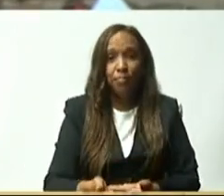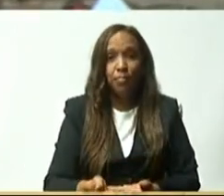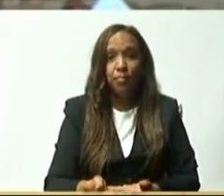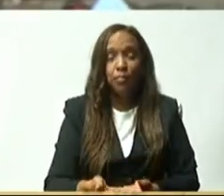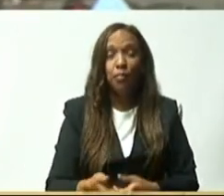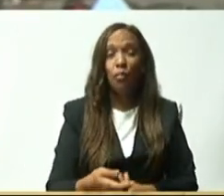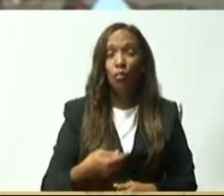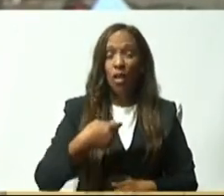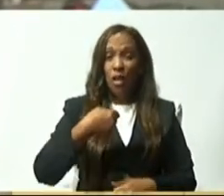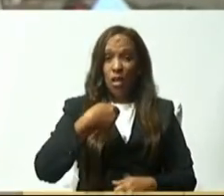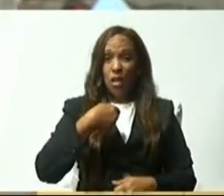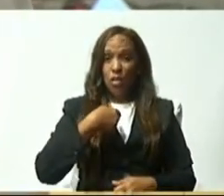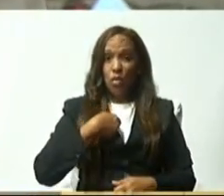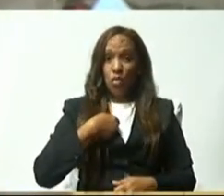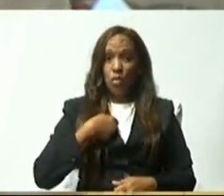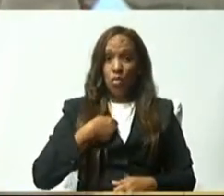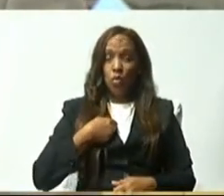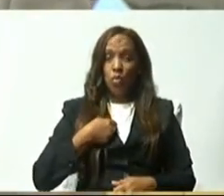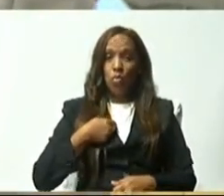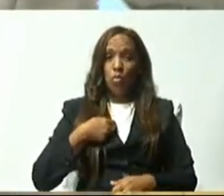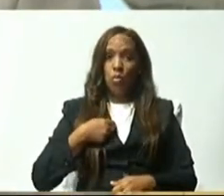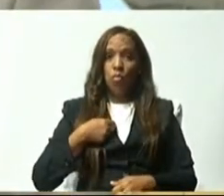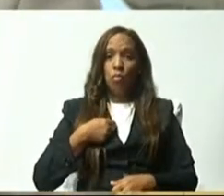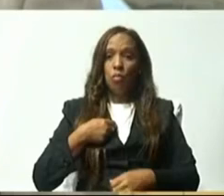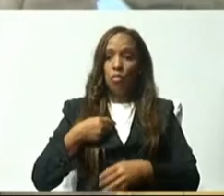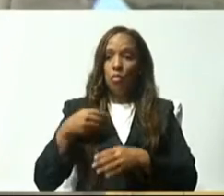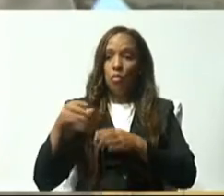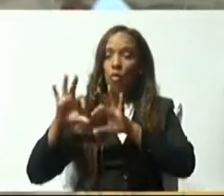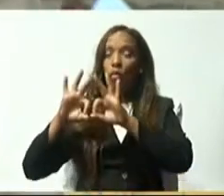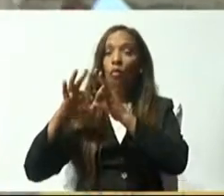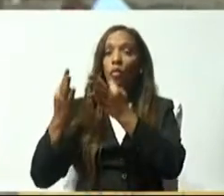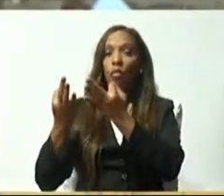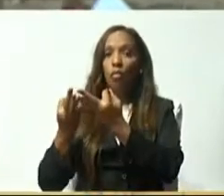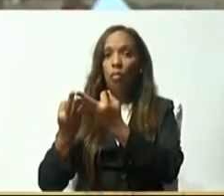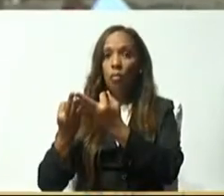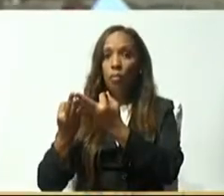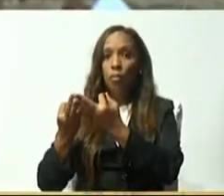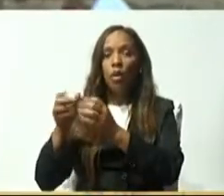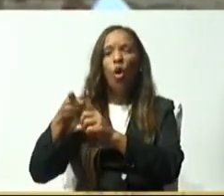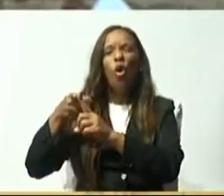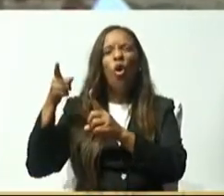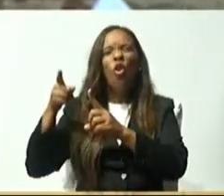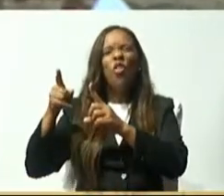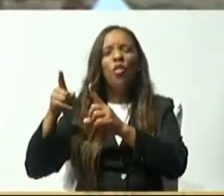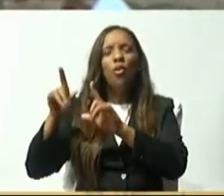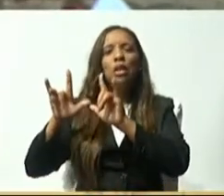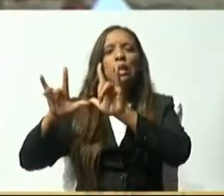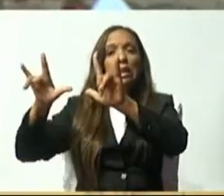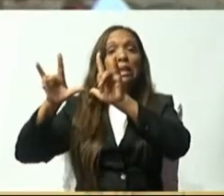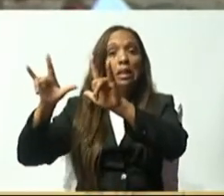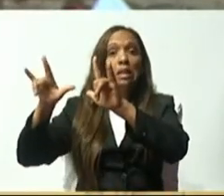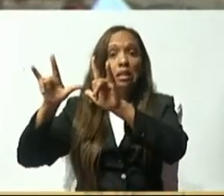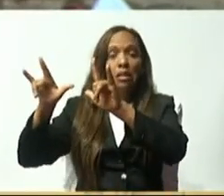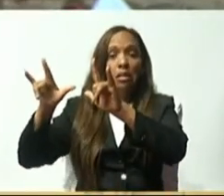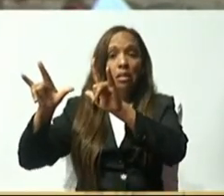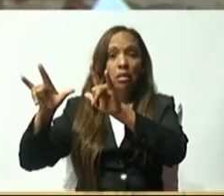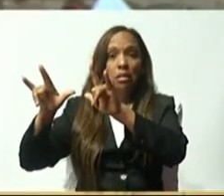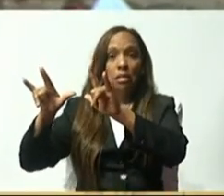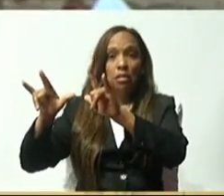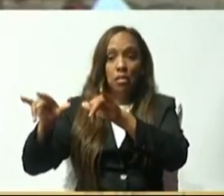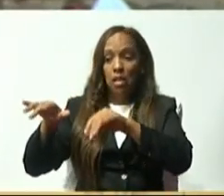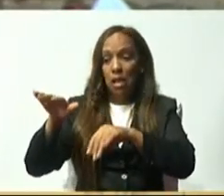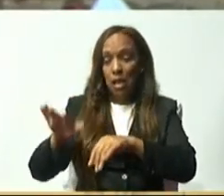nacido, criado, desarrollado y aún vivo en el barrio que nací. Hijo de una familia